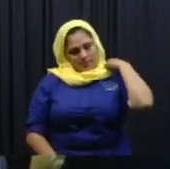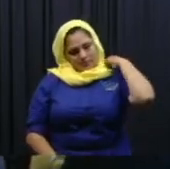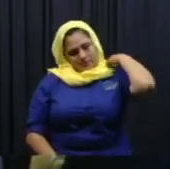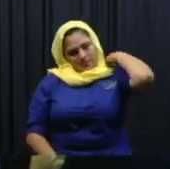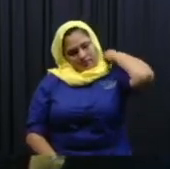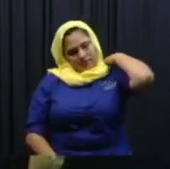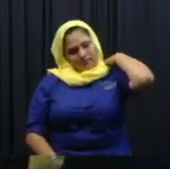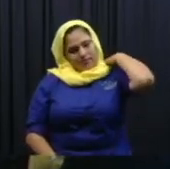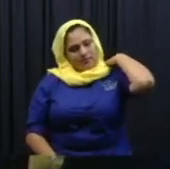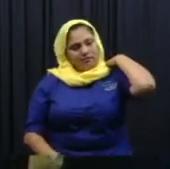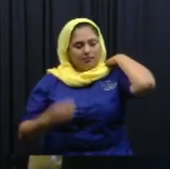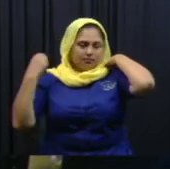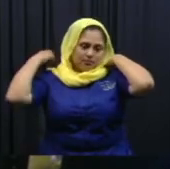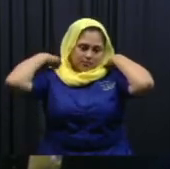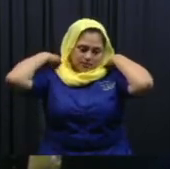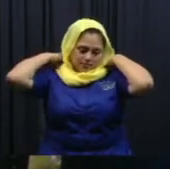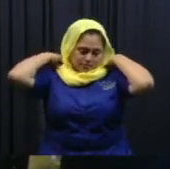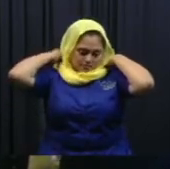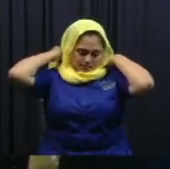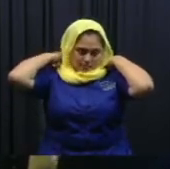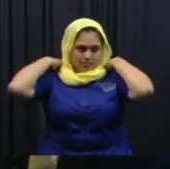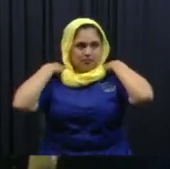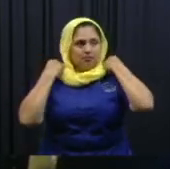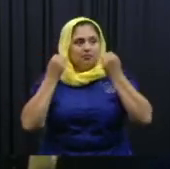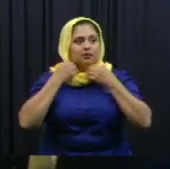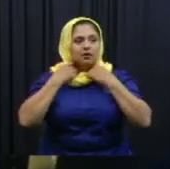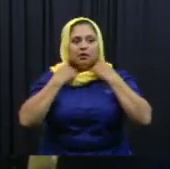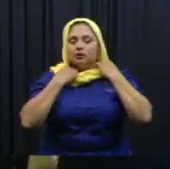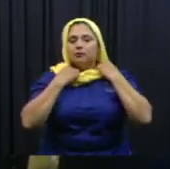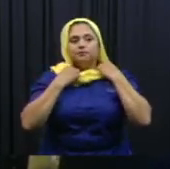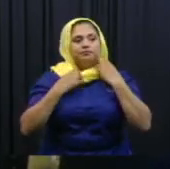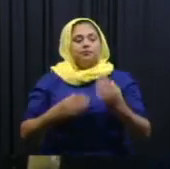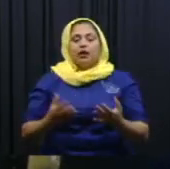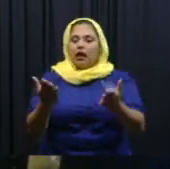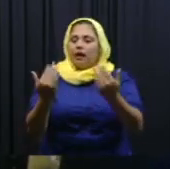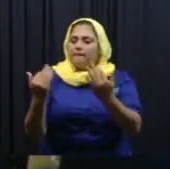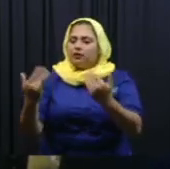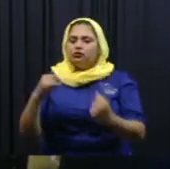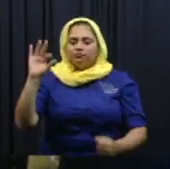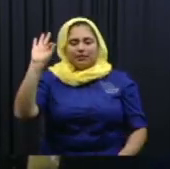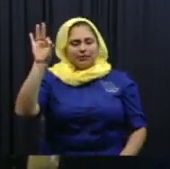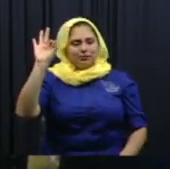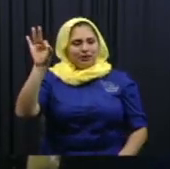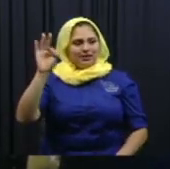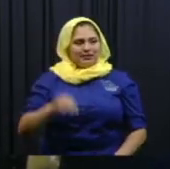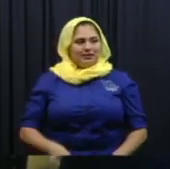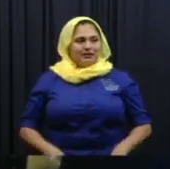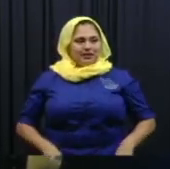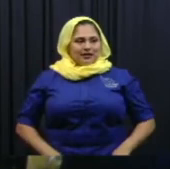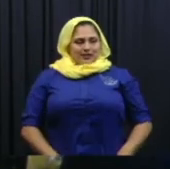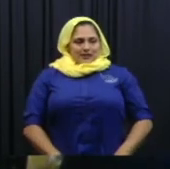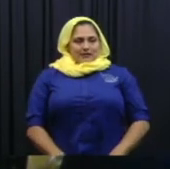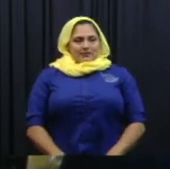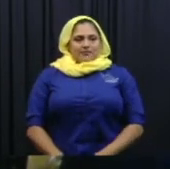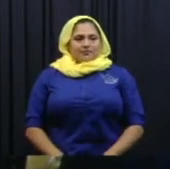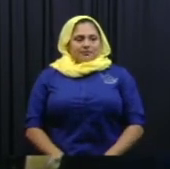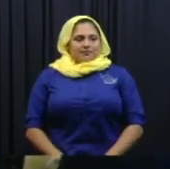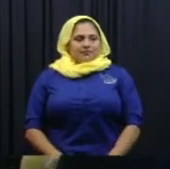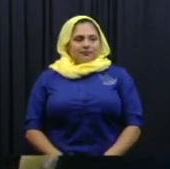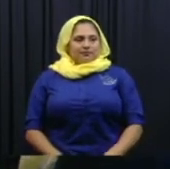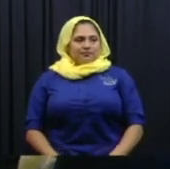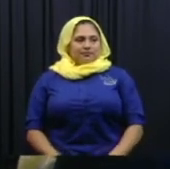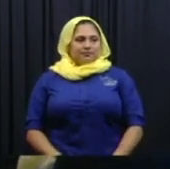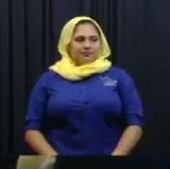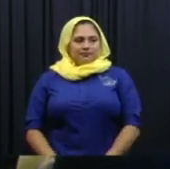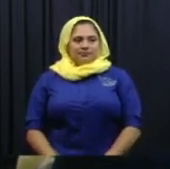qué yo que vengan que suban los los pastores acá junto él Aunque no estén escuchando No se preocupen ya sabemos que